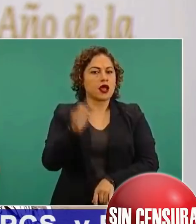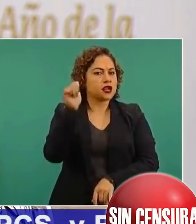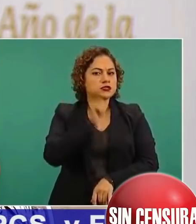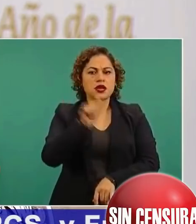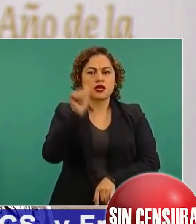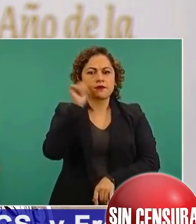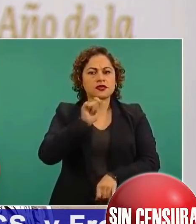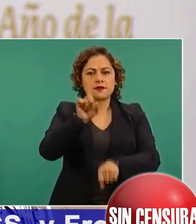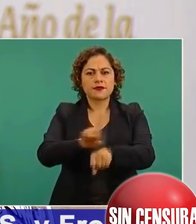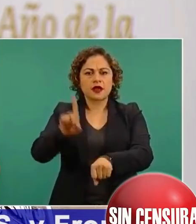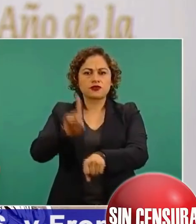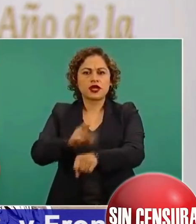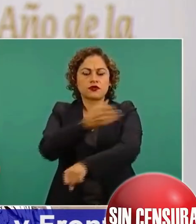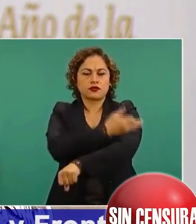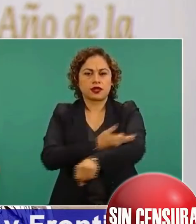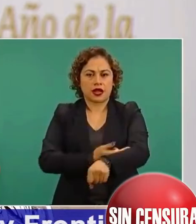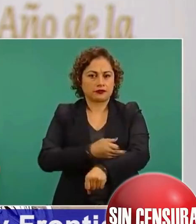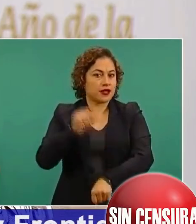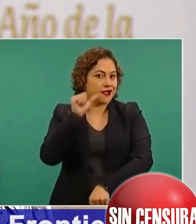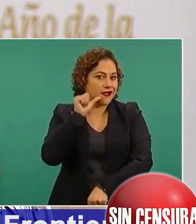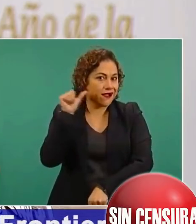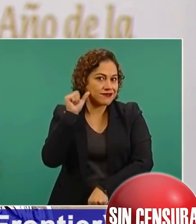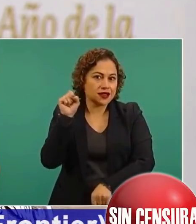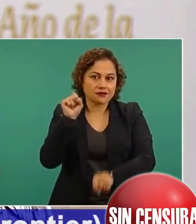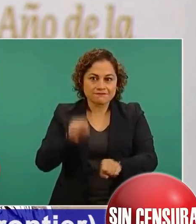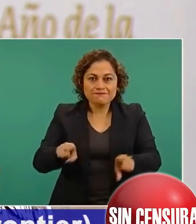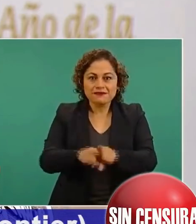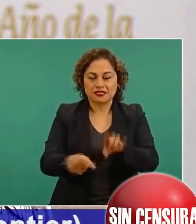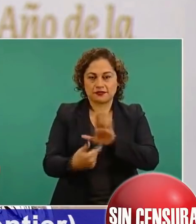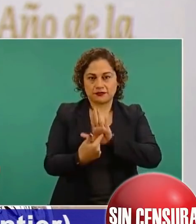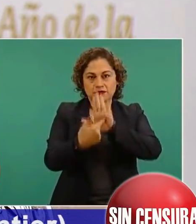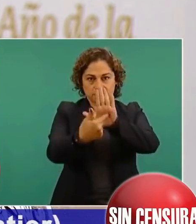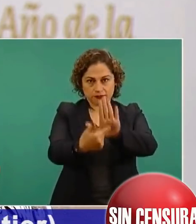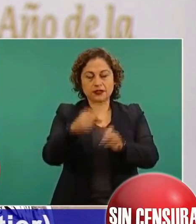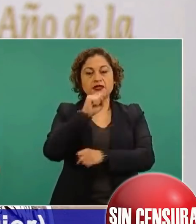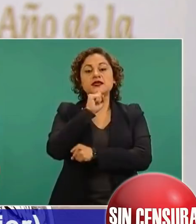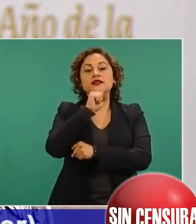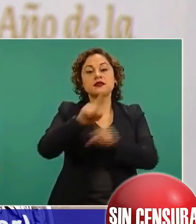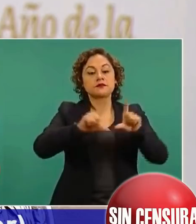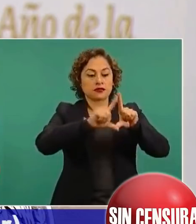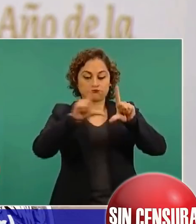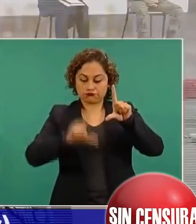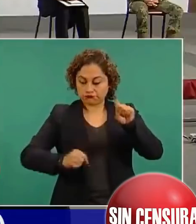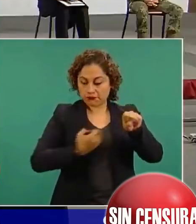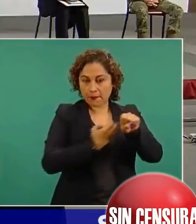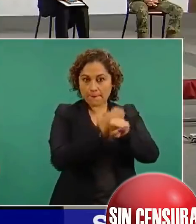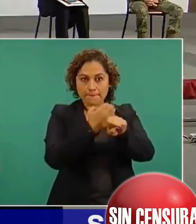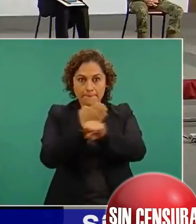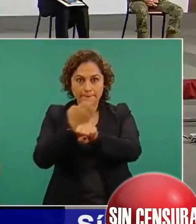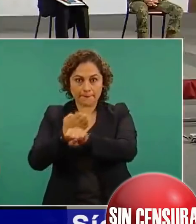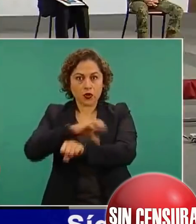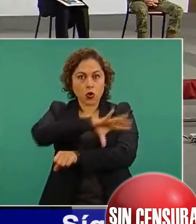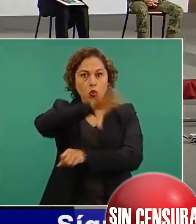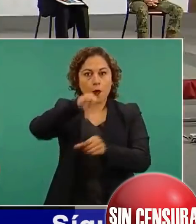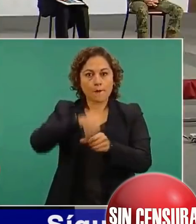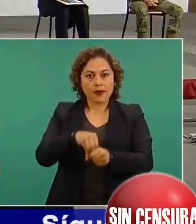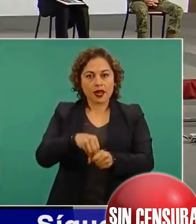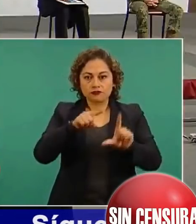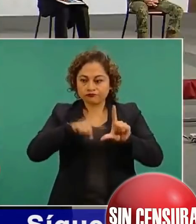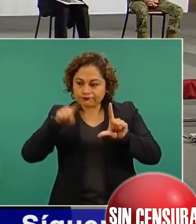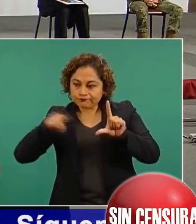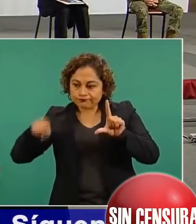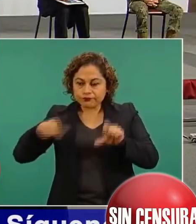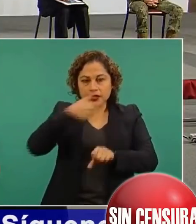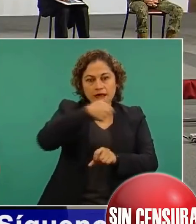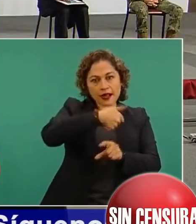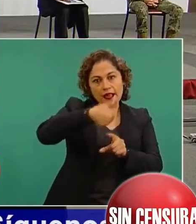reciente es el de ayer por la tarde. Y también las curvas epidémicas de todos los estados para tener la actualización y que usted tenga en el